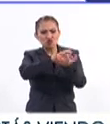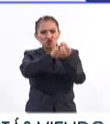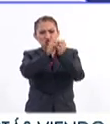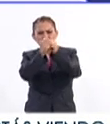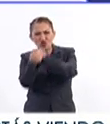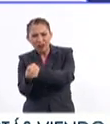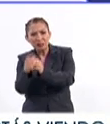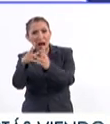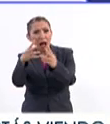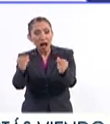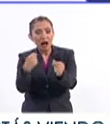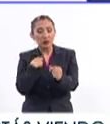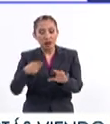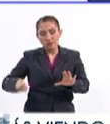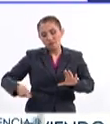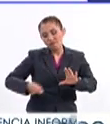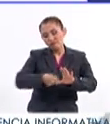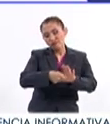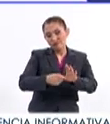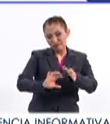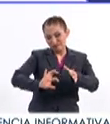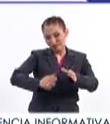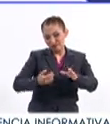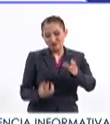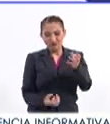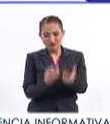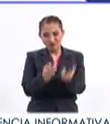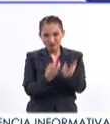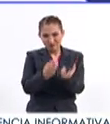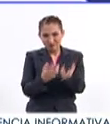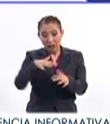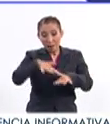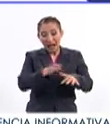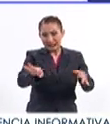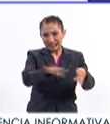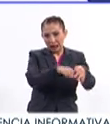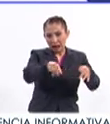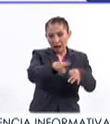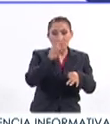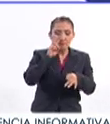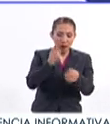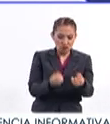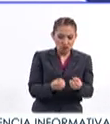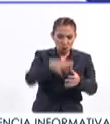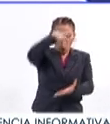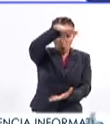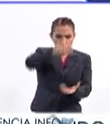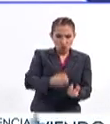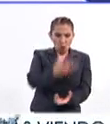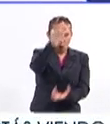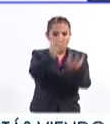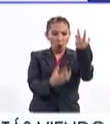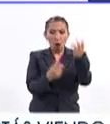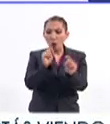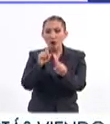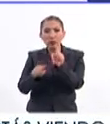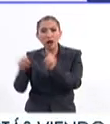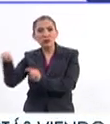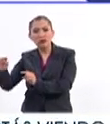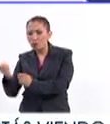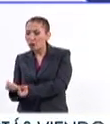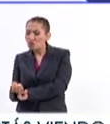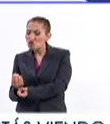claro. Uno prende una hornilla de estufa a nivel del mar y ve una flama enorme. No sé de qué dependa, doctor.